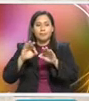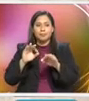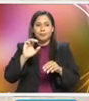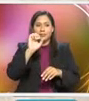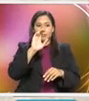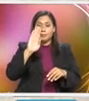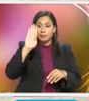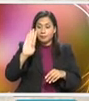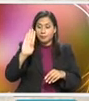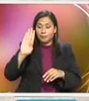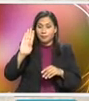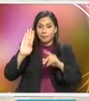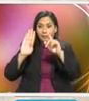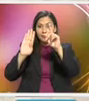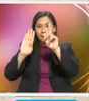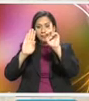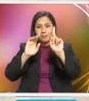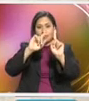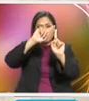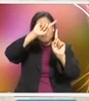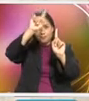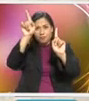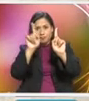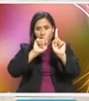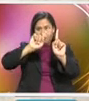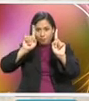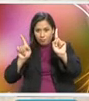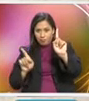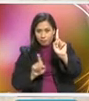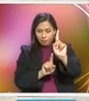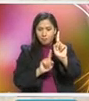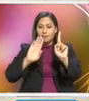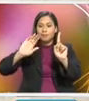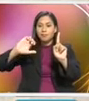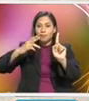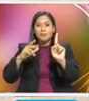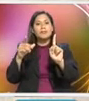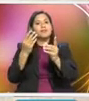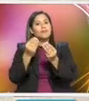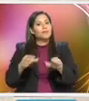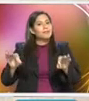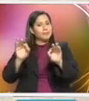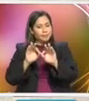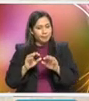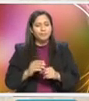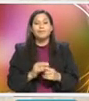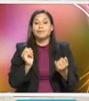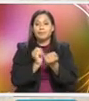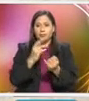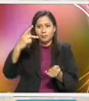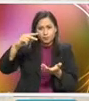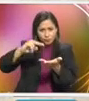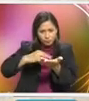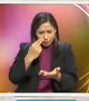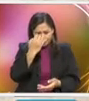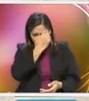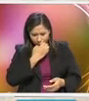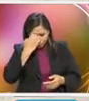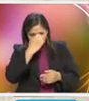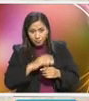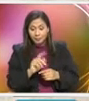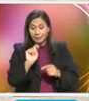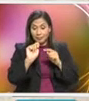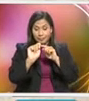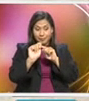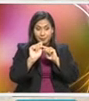la B también es un rasgo muy importante para él, su apellido. También en la firma vamos a ver que la